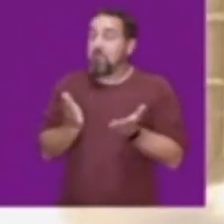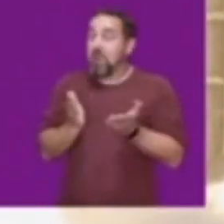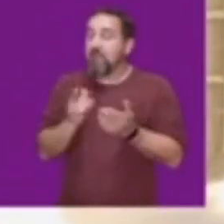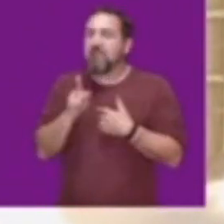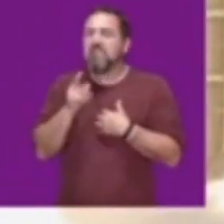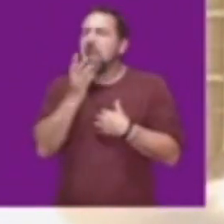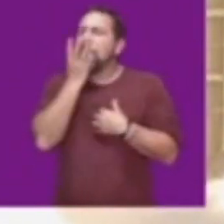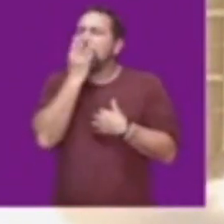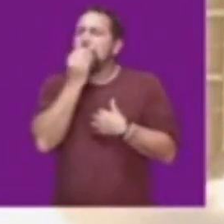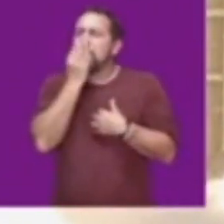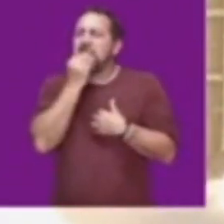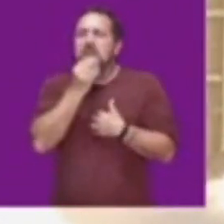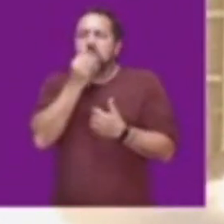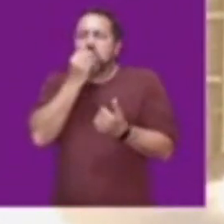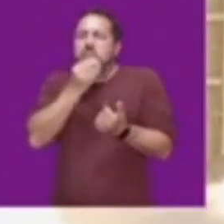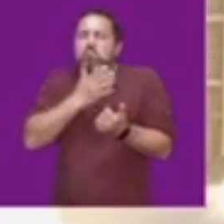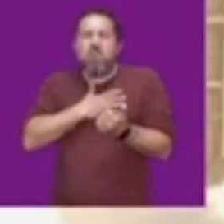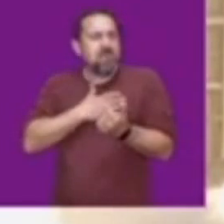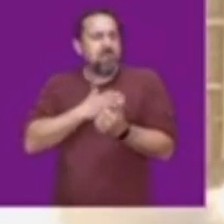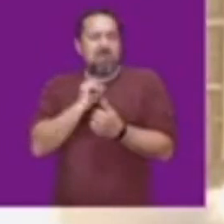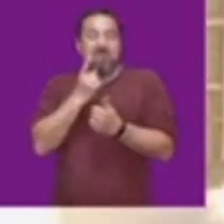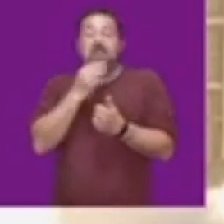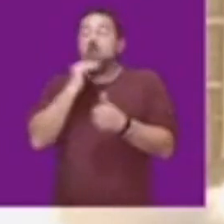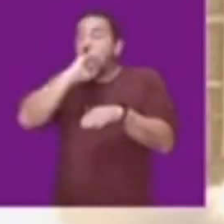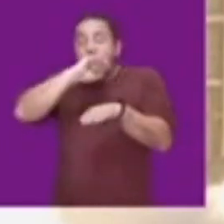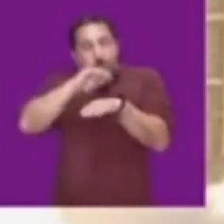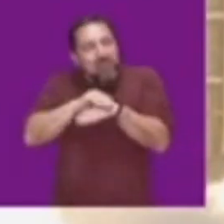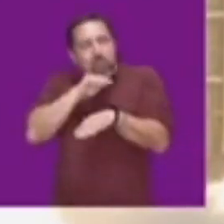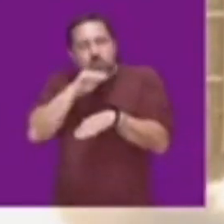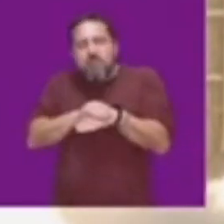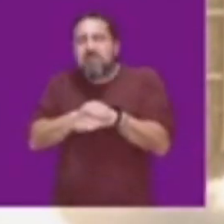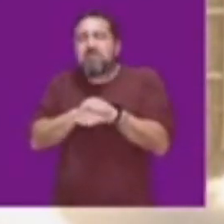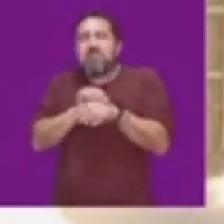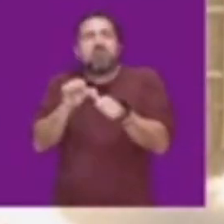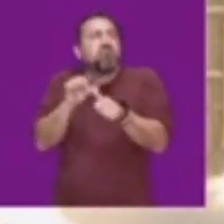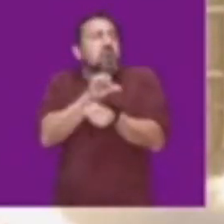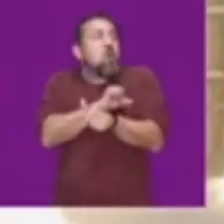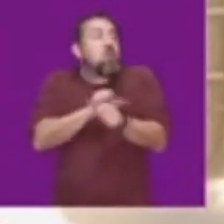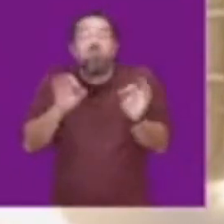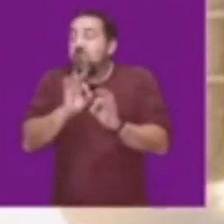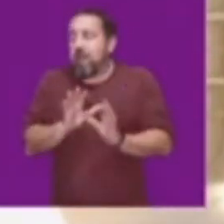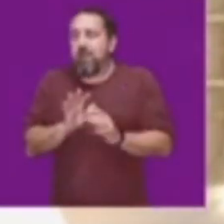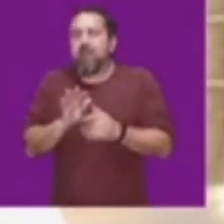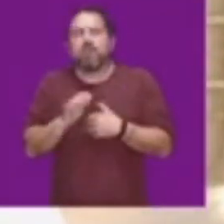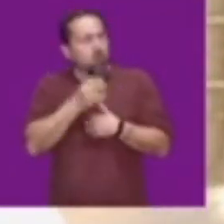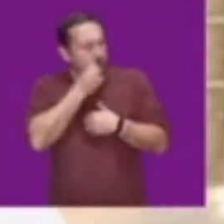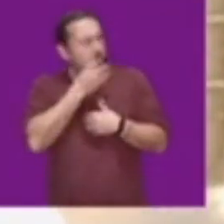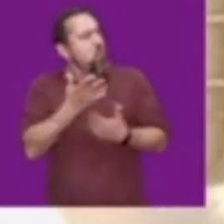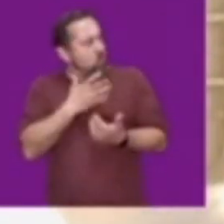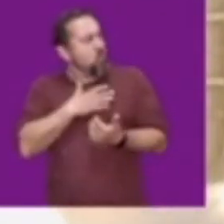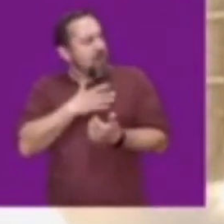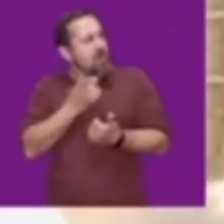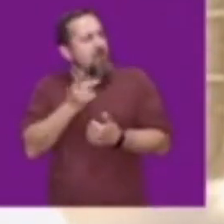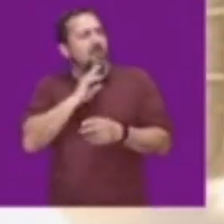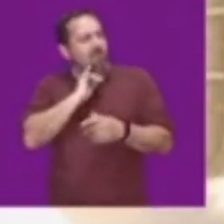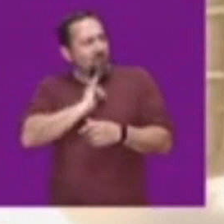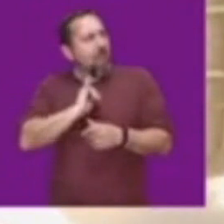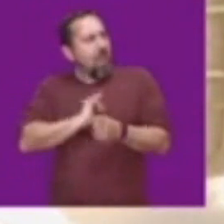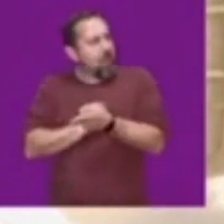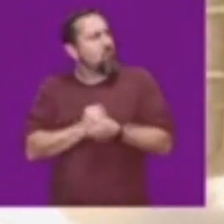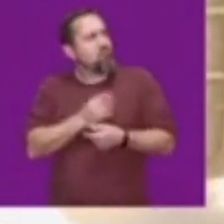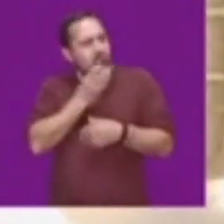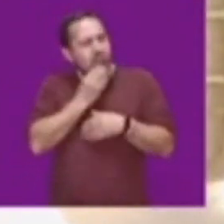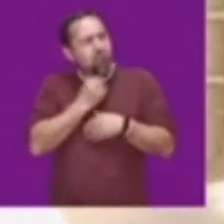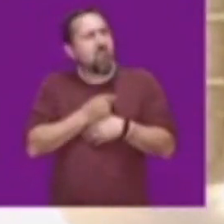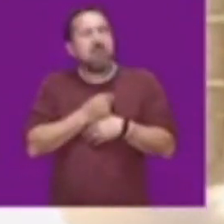demás es el perro más bueno y obediente que jamás haya existido. Qué bueno, Flaco, ¿eh? A ver,